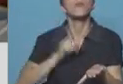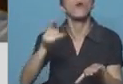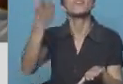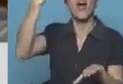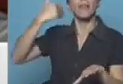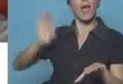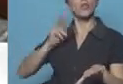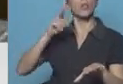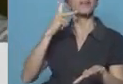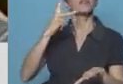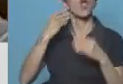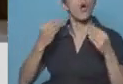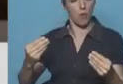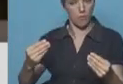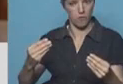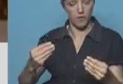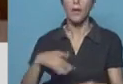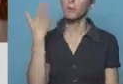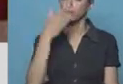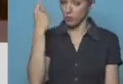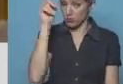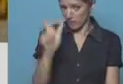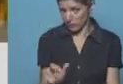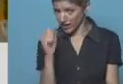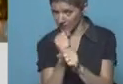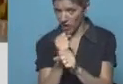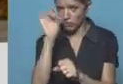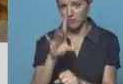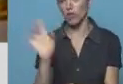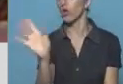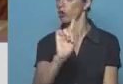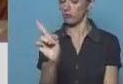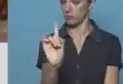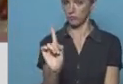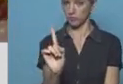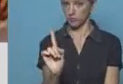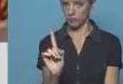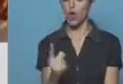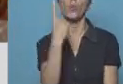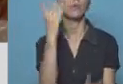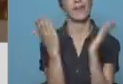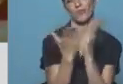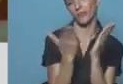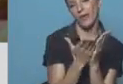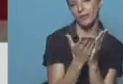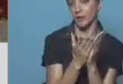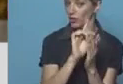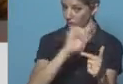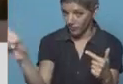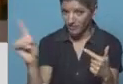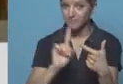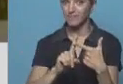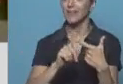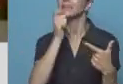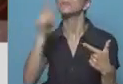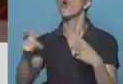solamente me refiero a un trabajador, no me refiero solamente a un estudiante que pone un euro. No. Si